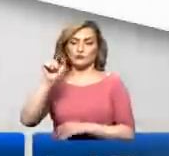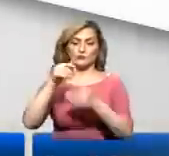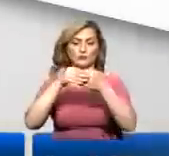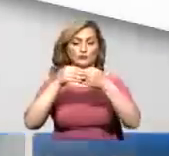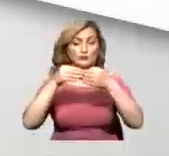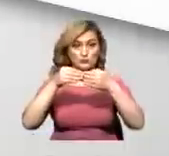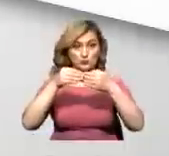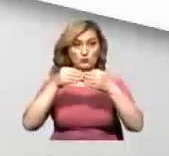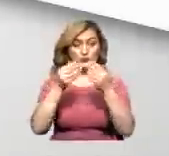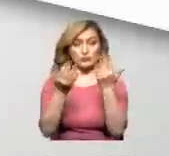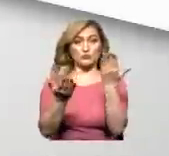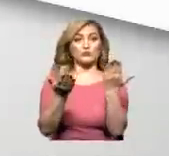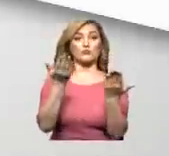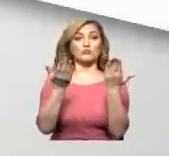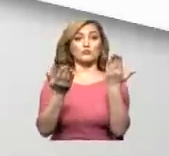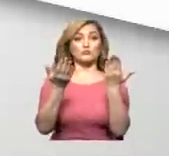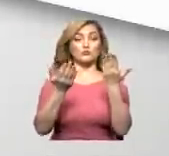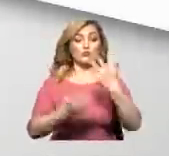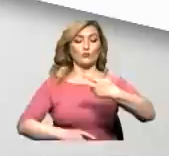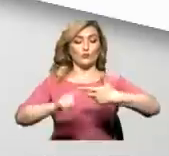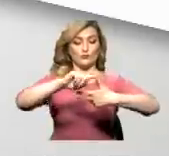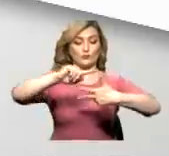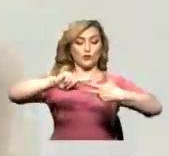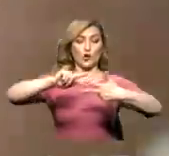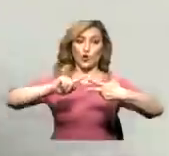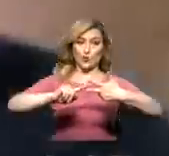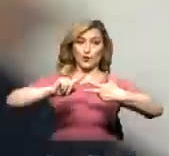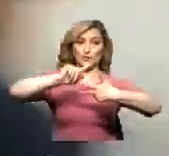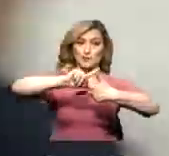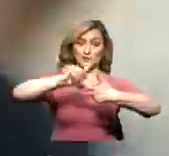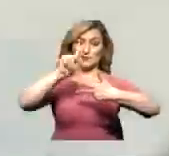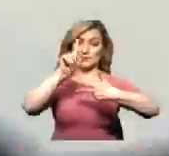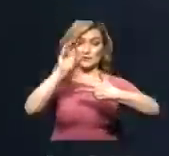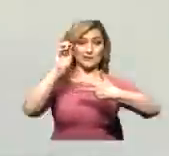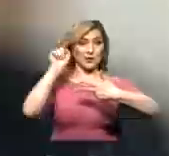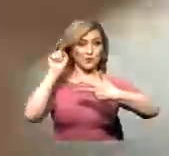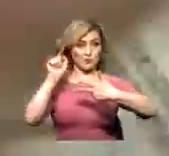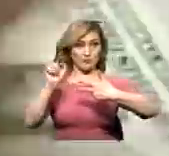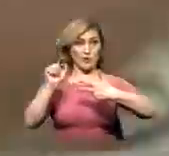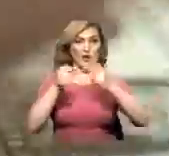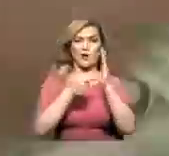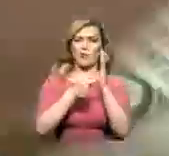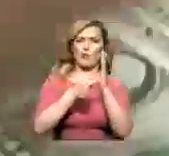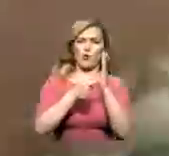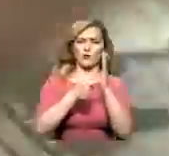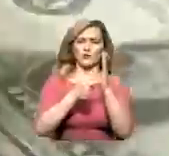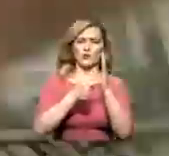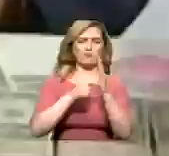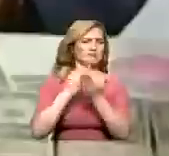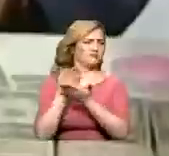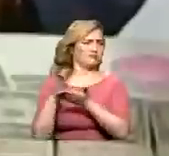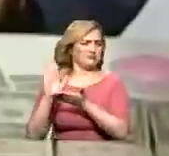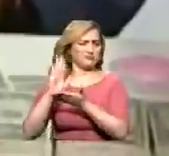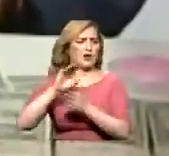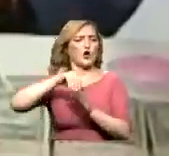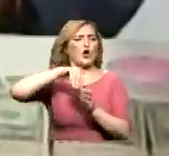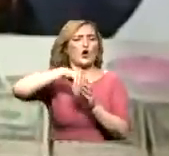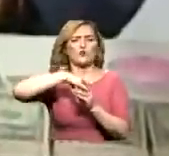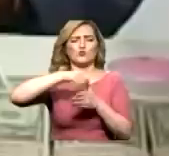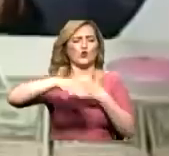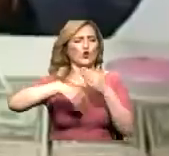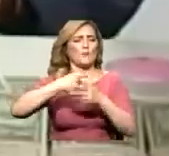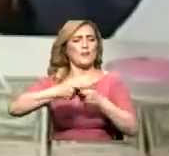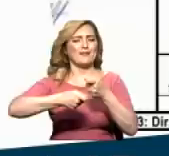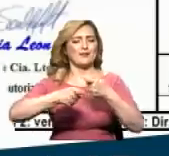$3.744.000. Pero si comparamos las 3 ofertas presentadas, fuera del impuesto de ley e incluidos todos los componentes de la venta,